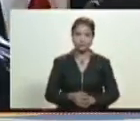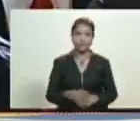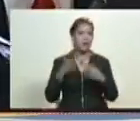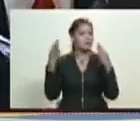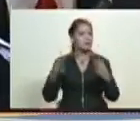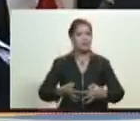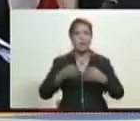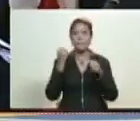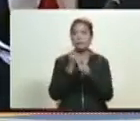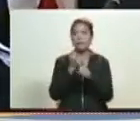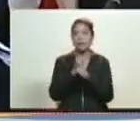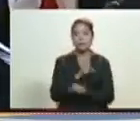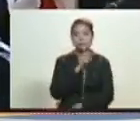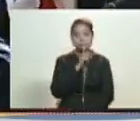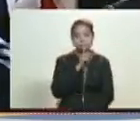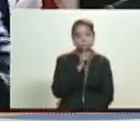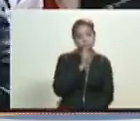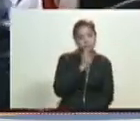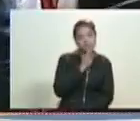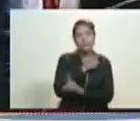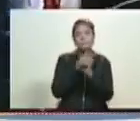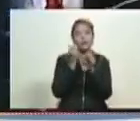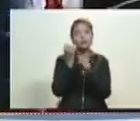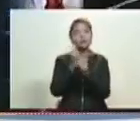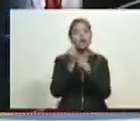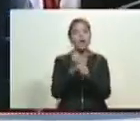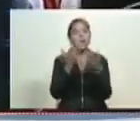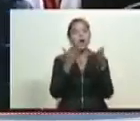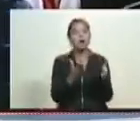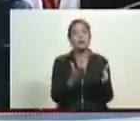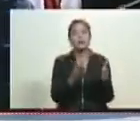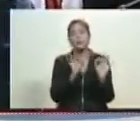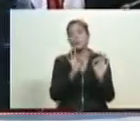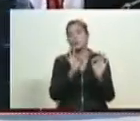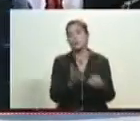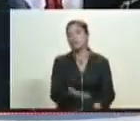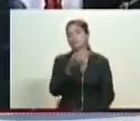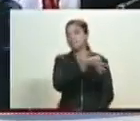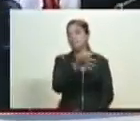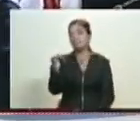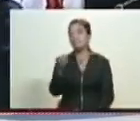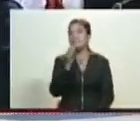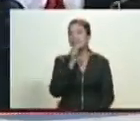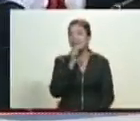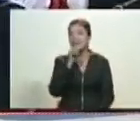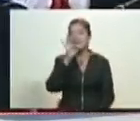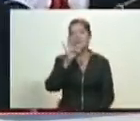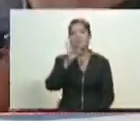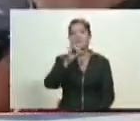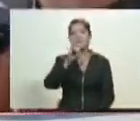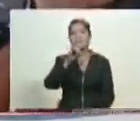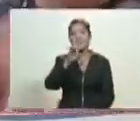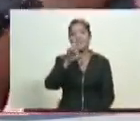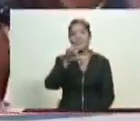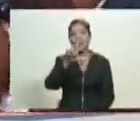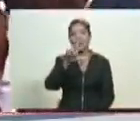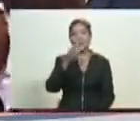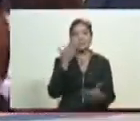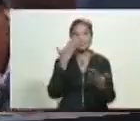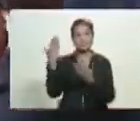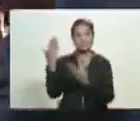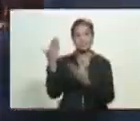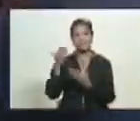Siempre trabaja calladito, pero su trabajo es altamente eficiente. Me refiero a Fidel Vázquez.